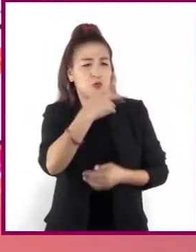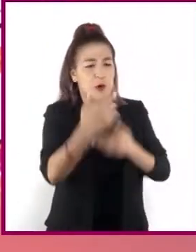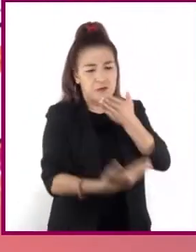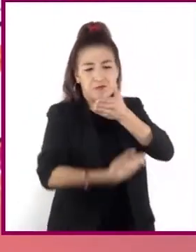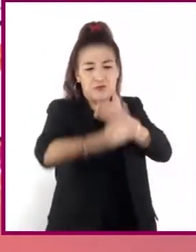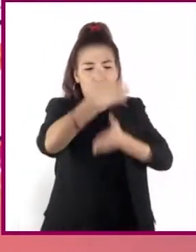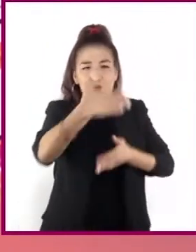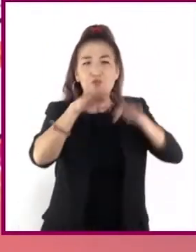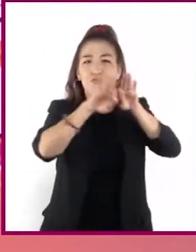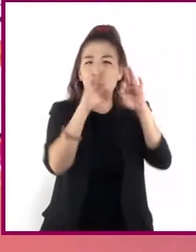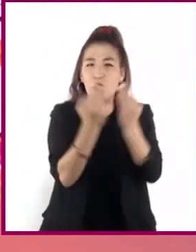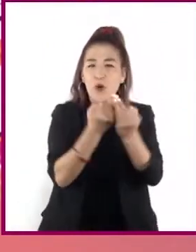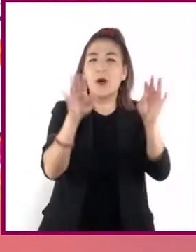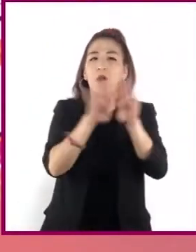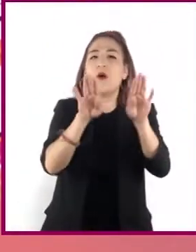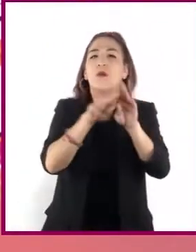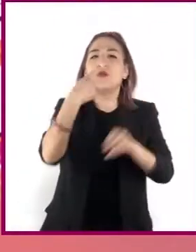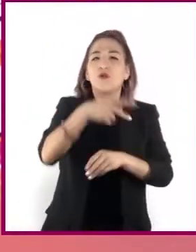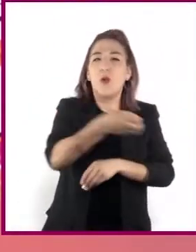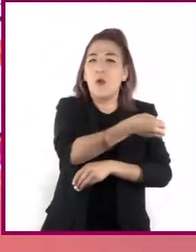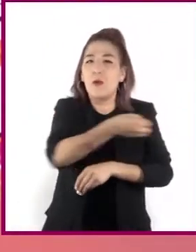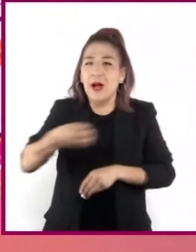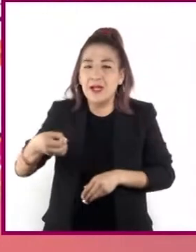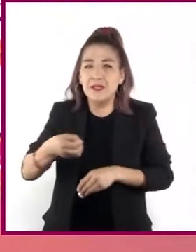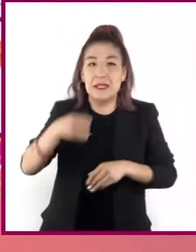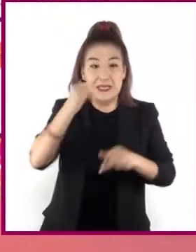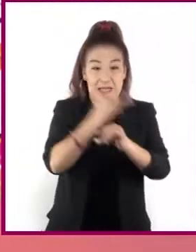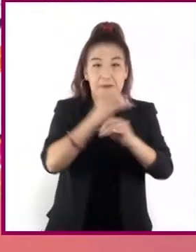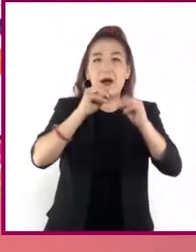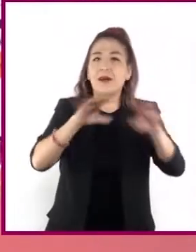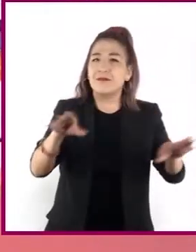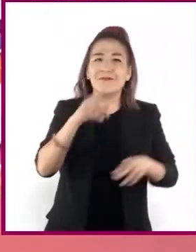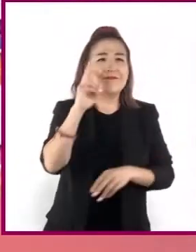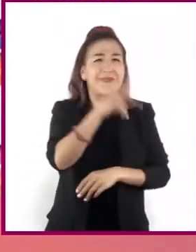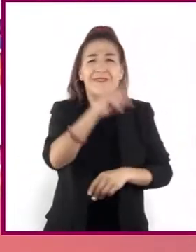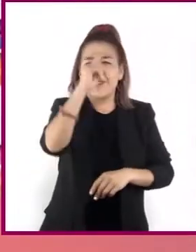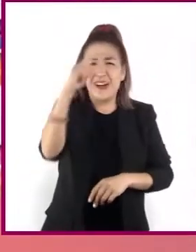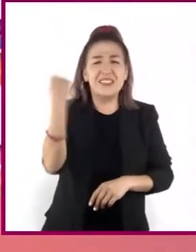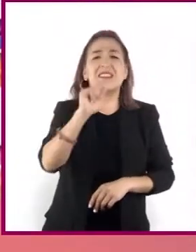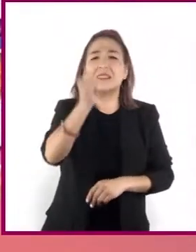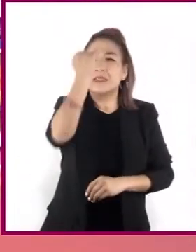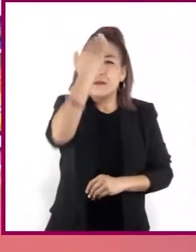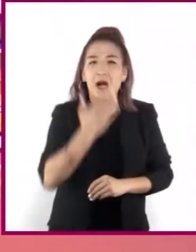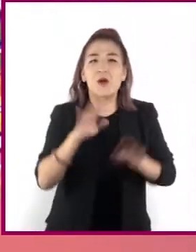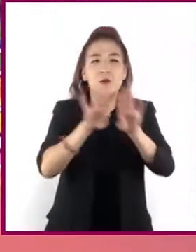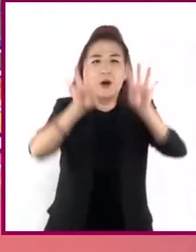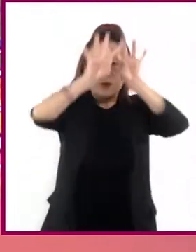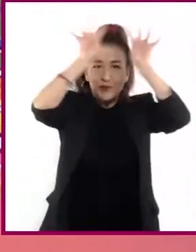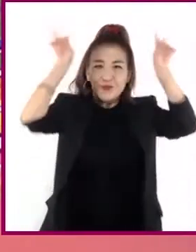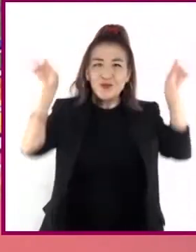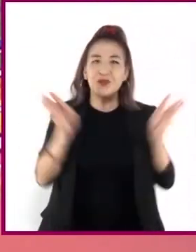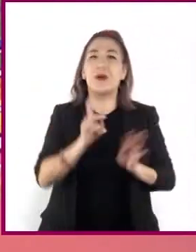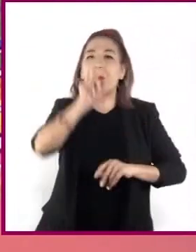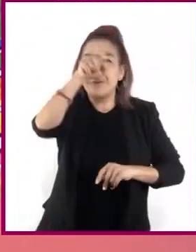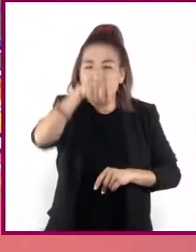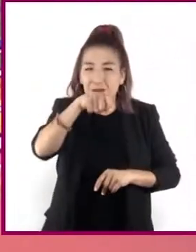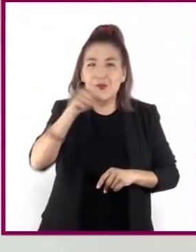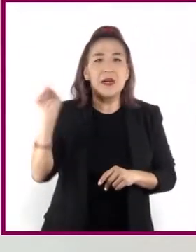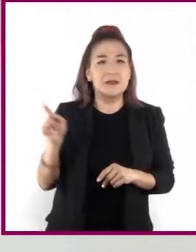manera en que se organiza, además que es una imagen muy clara de un pavo real y el fondo hace que resalte